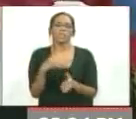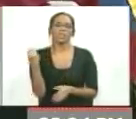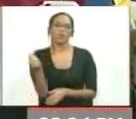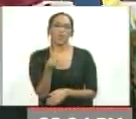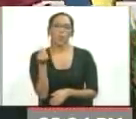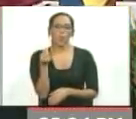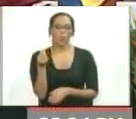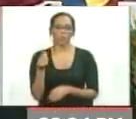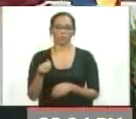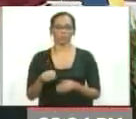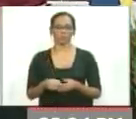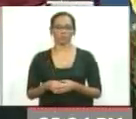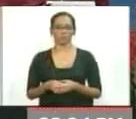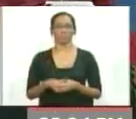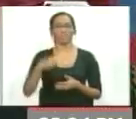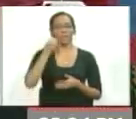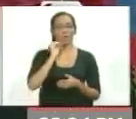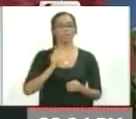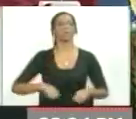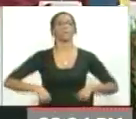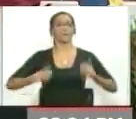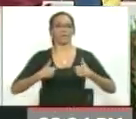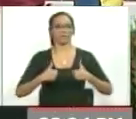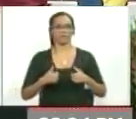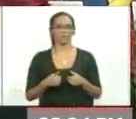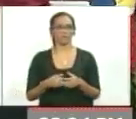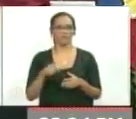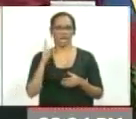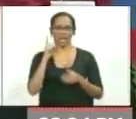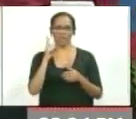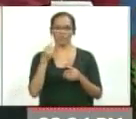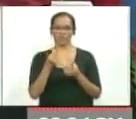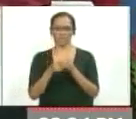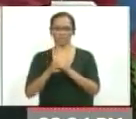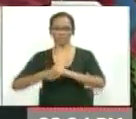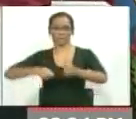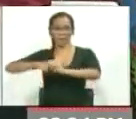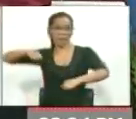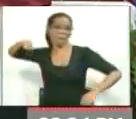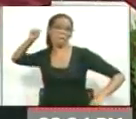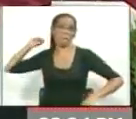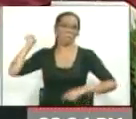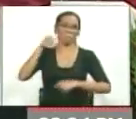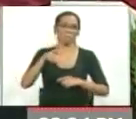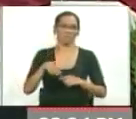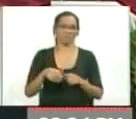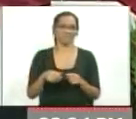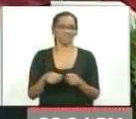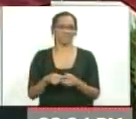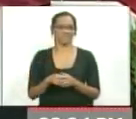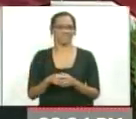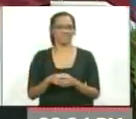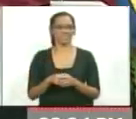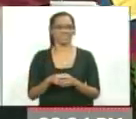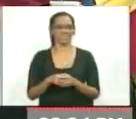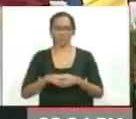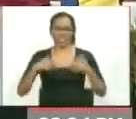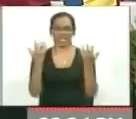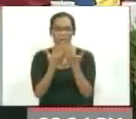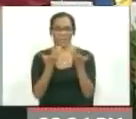la juventud, mucho más. Hubo uno que botó hasta un zapato. Pero no lo botó porque se lo quitaron, no, él estaba